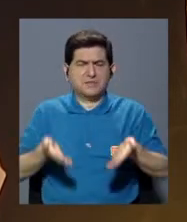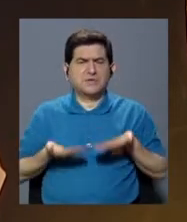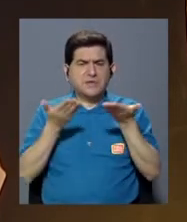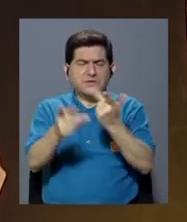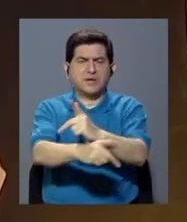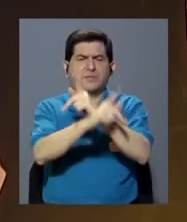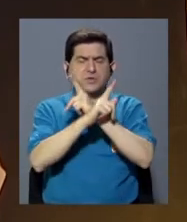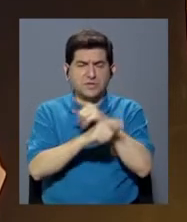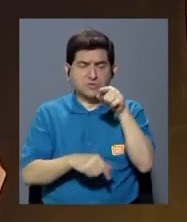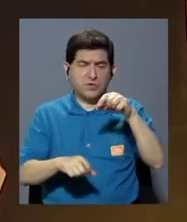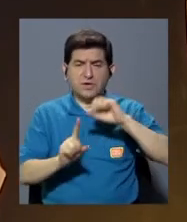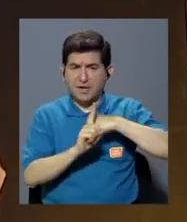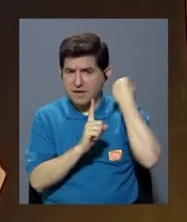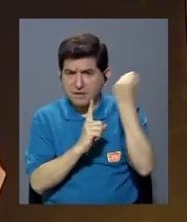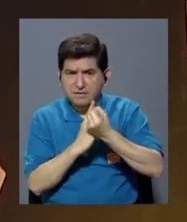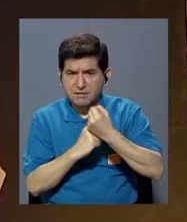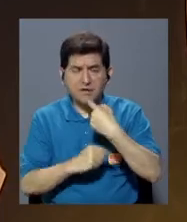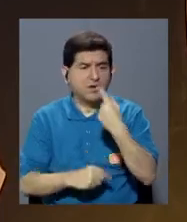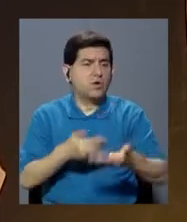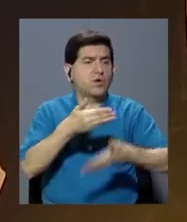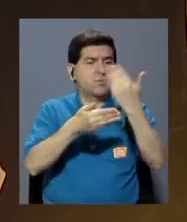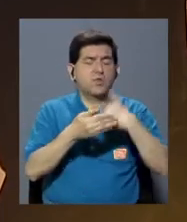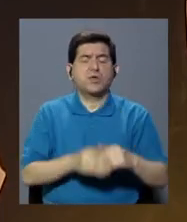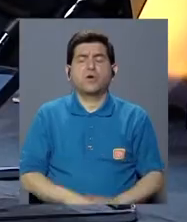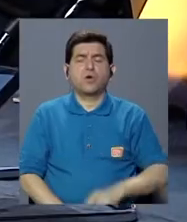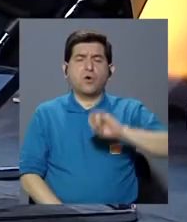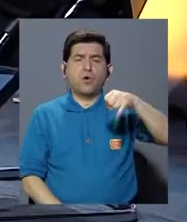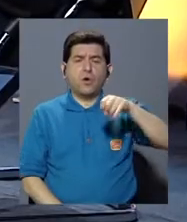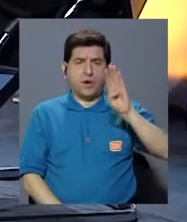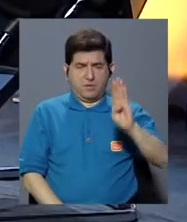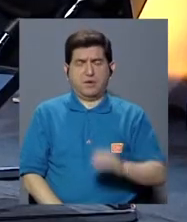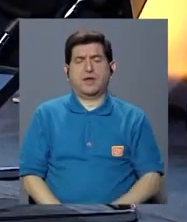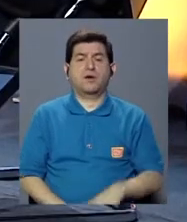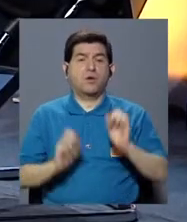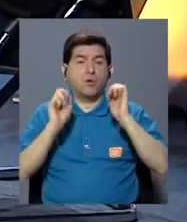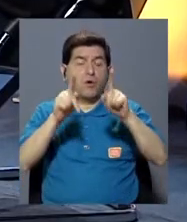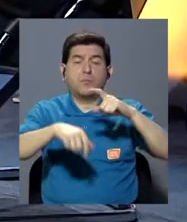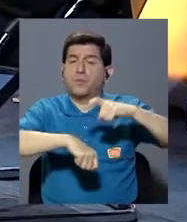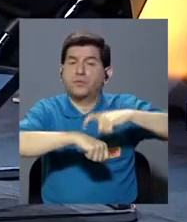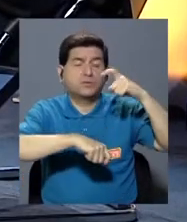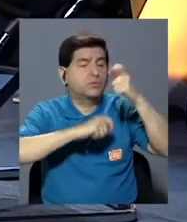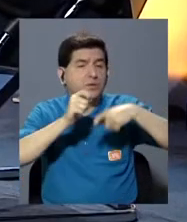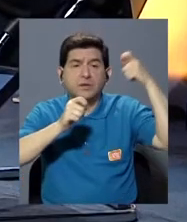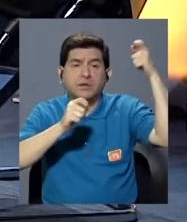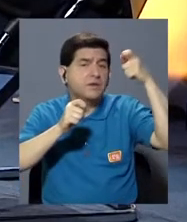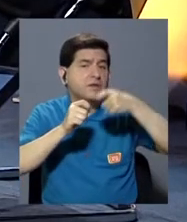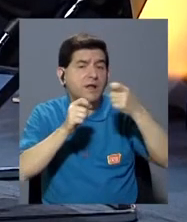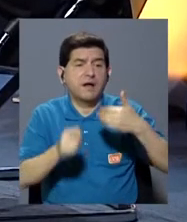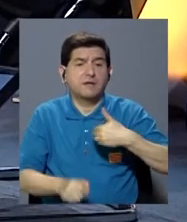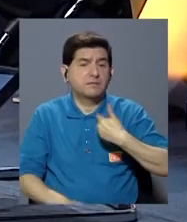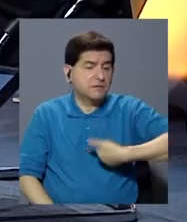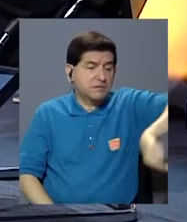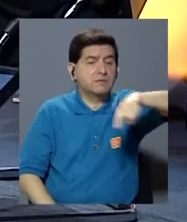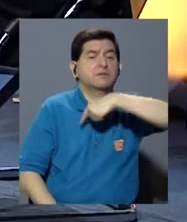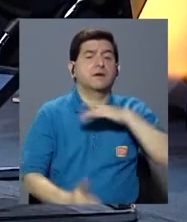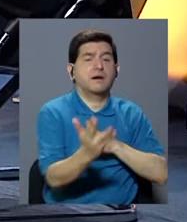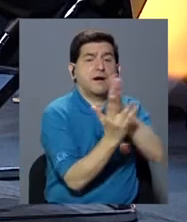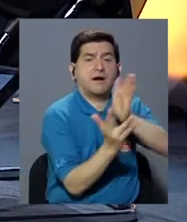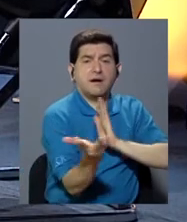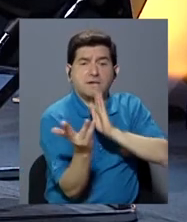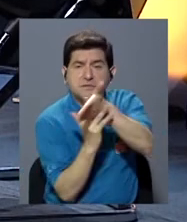ciudadanía en esas instancias? Porque, como comenta don Jorge, la posibilidad en un momento determinado que